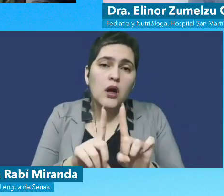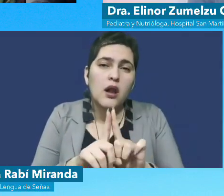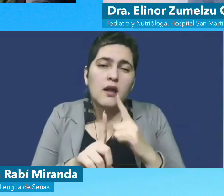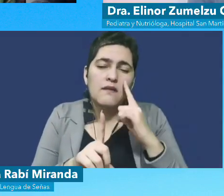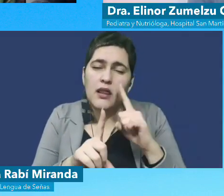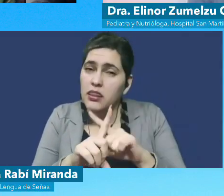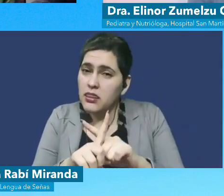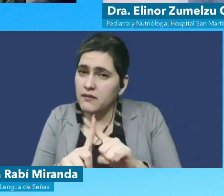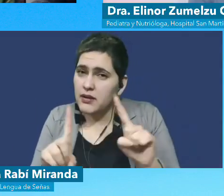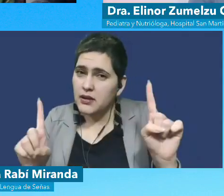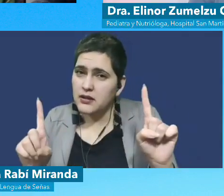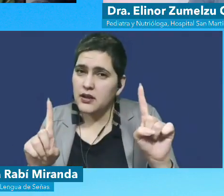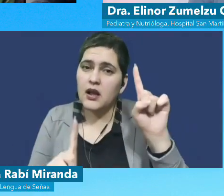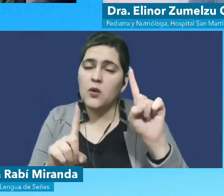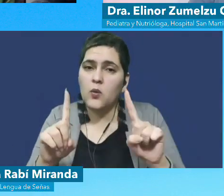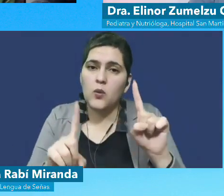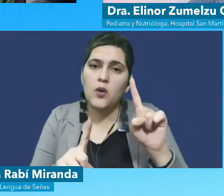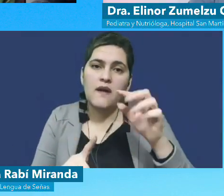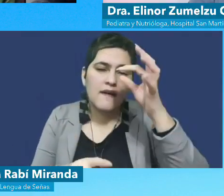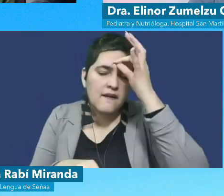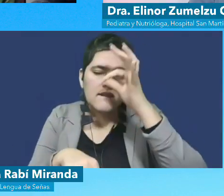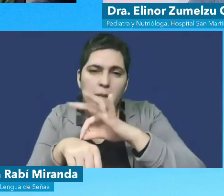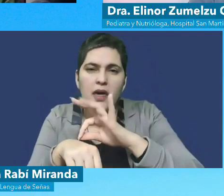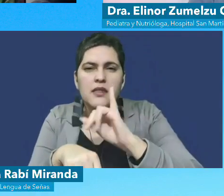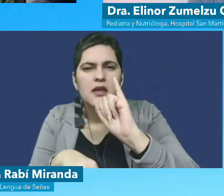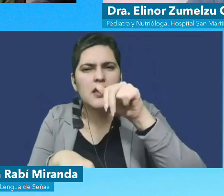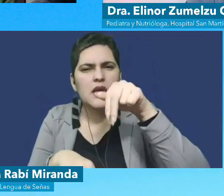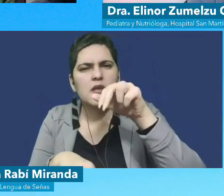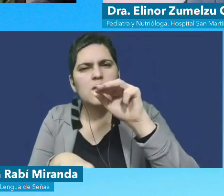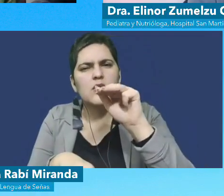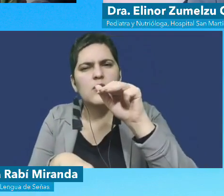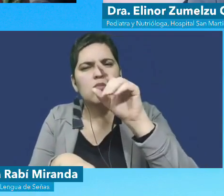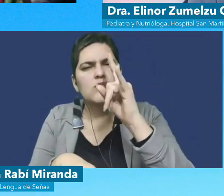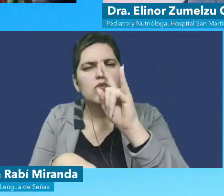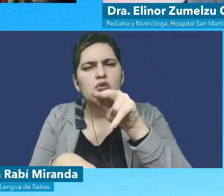enfermedad inmunológica y el otro es una, como estas intolerancias